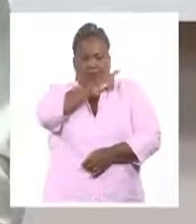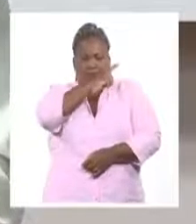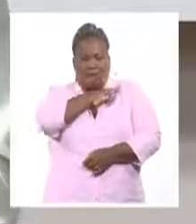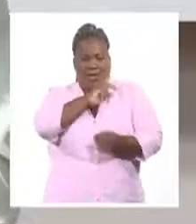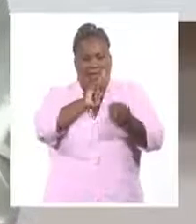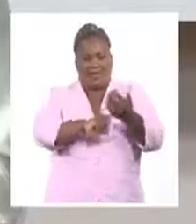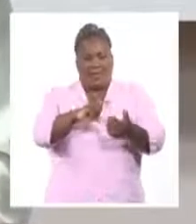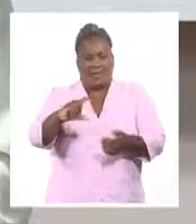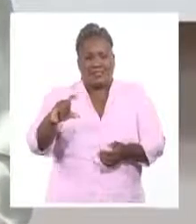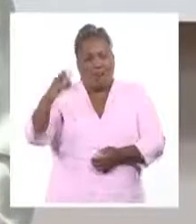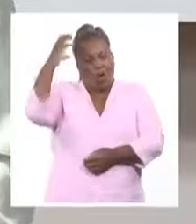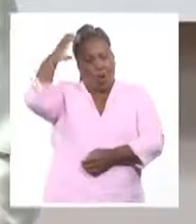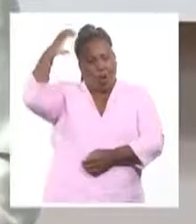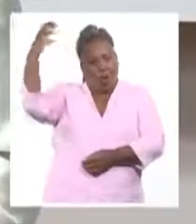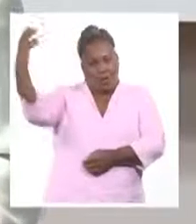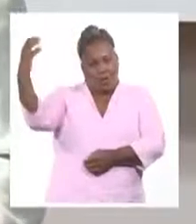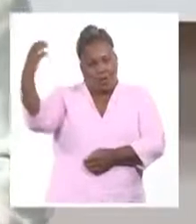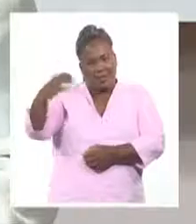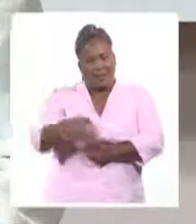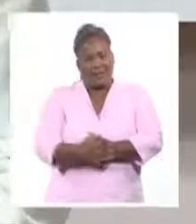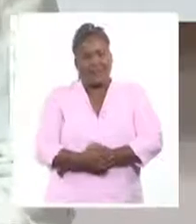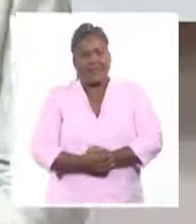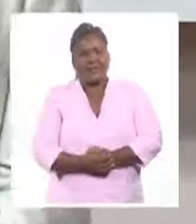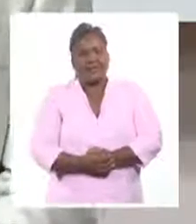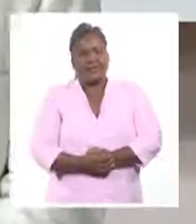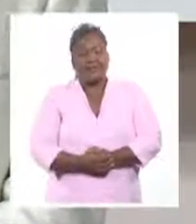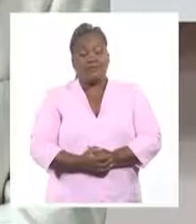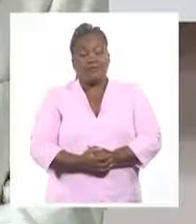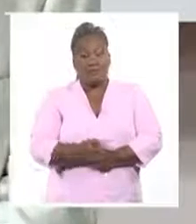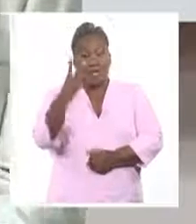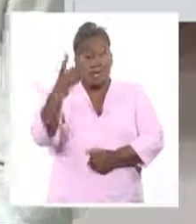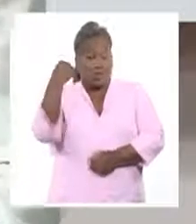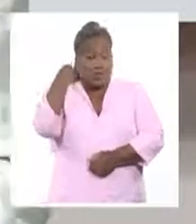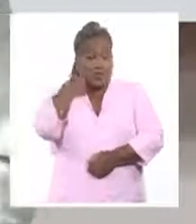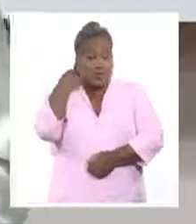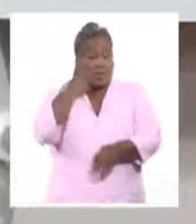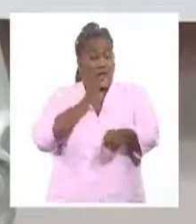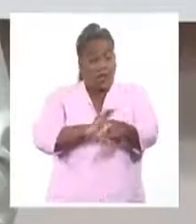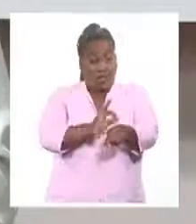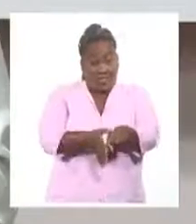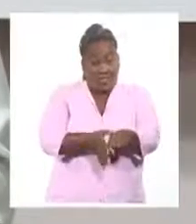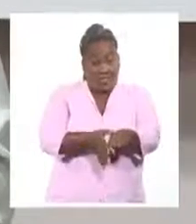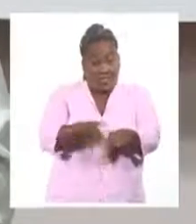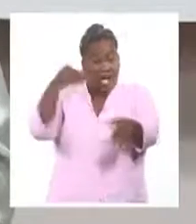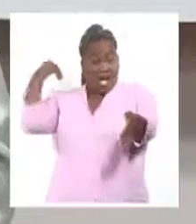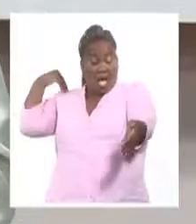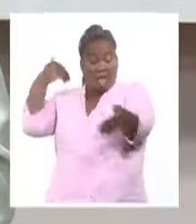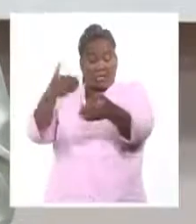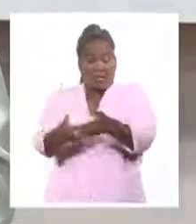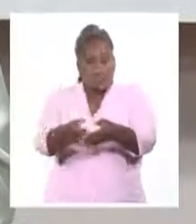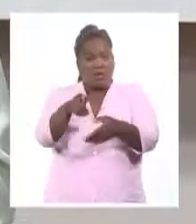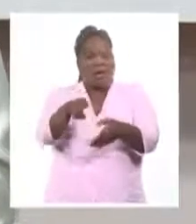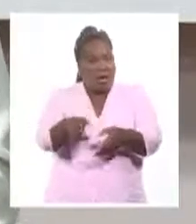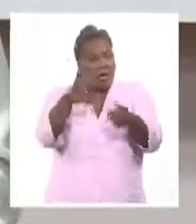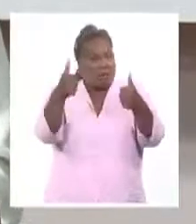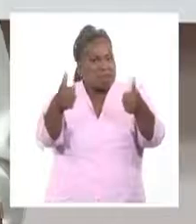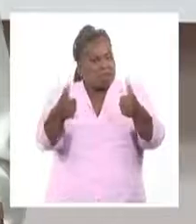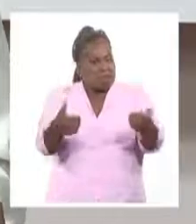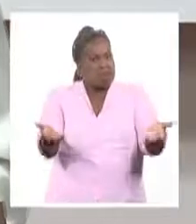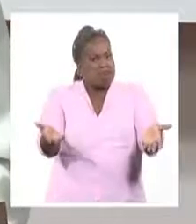partido y del gobierno en el país. Los 2 años y un poco más que duró la pandemia han sido más productivos de lo que